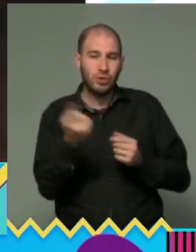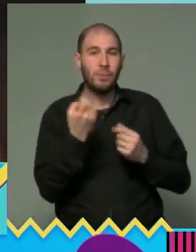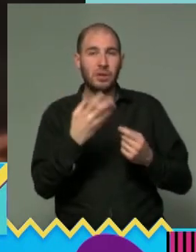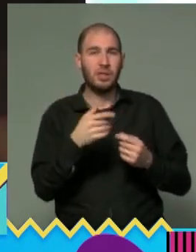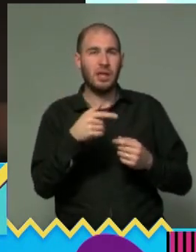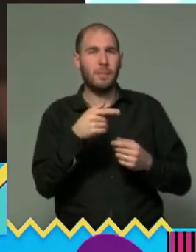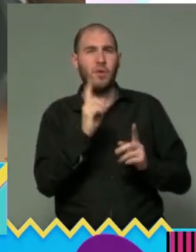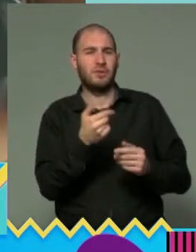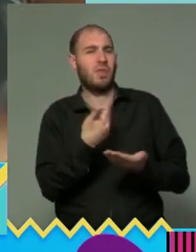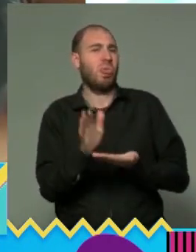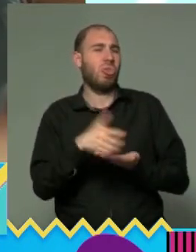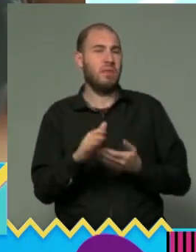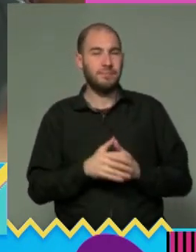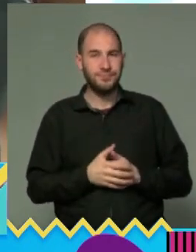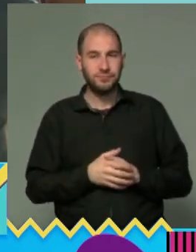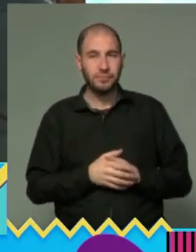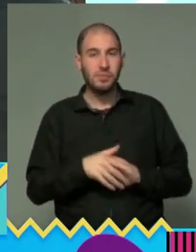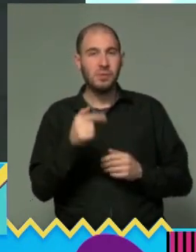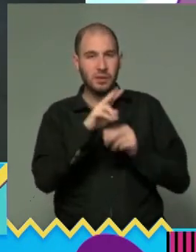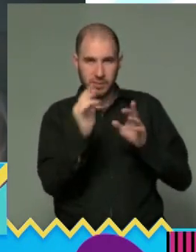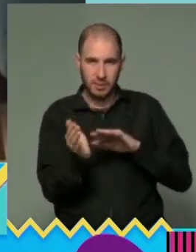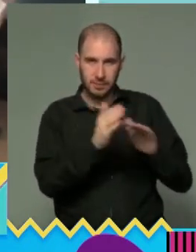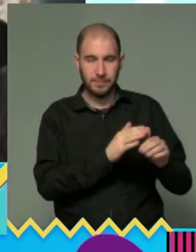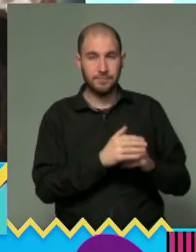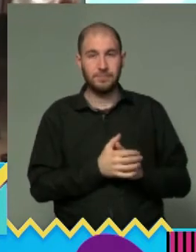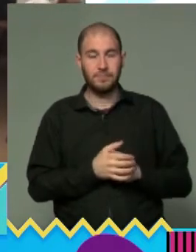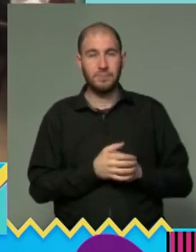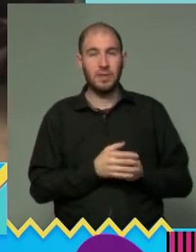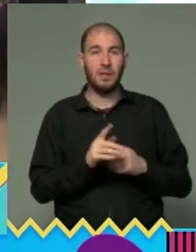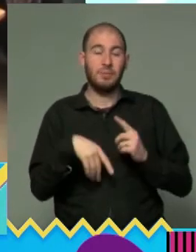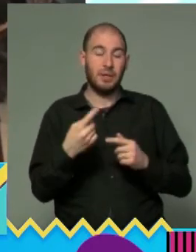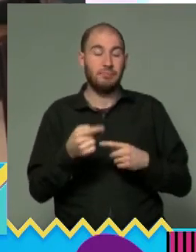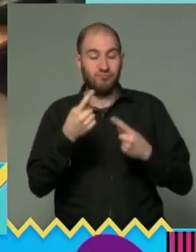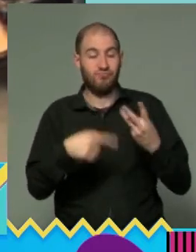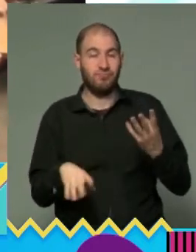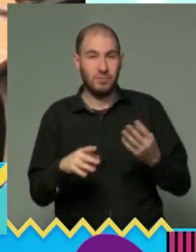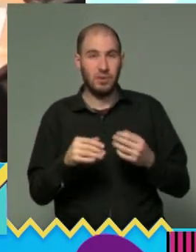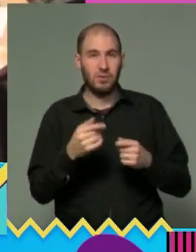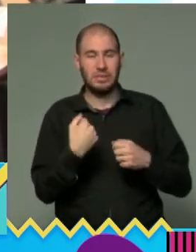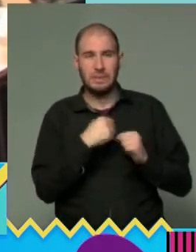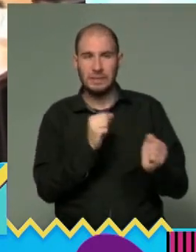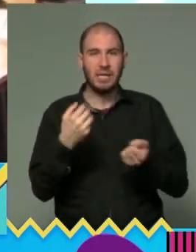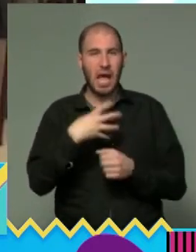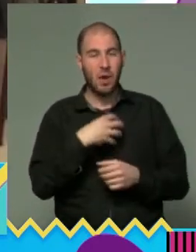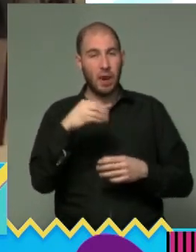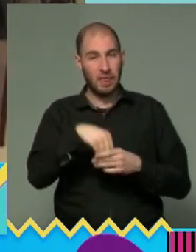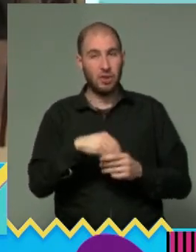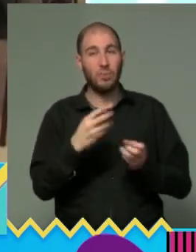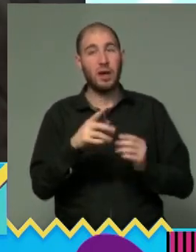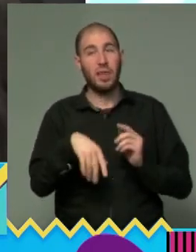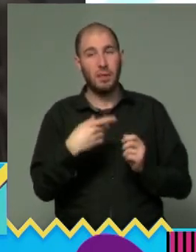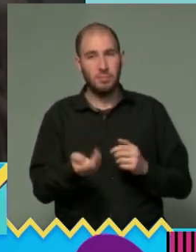la profesión. ¿Sí? Perfecto. Eso es una cosa. Después, bueno, tenemos situaciones de tensión en las aulas, porque después